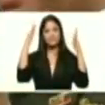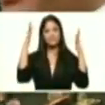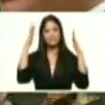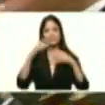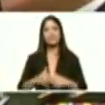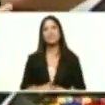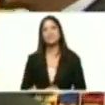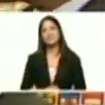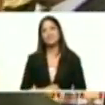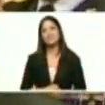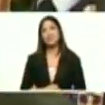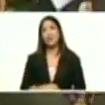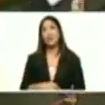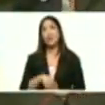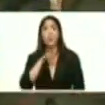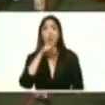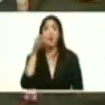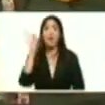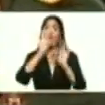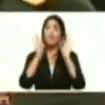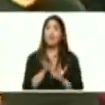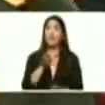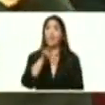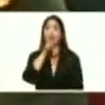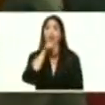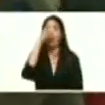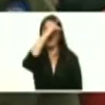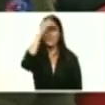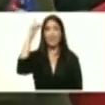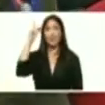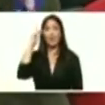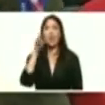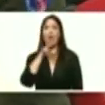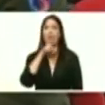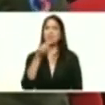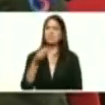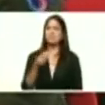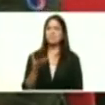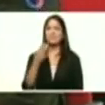Así como habla Diosdado. Diosdado habla así como que...